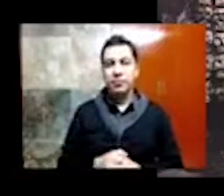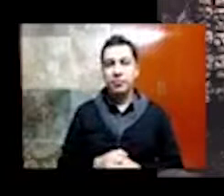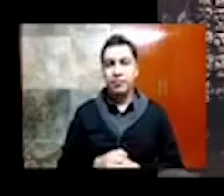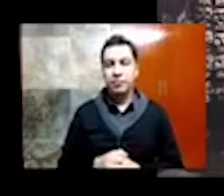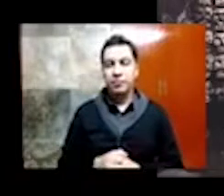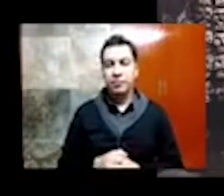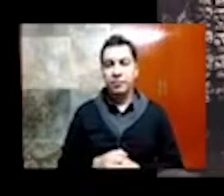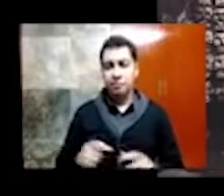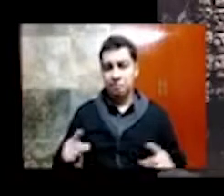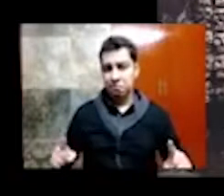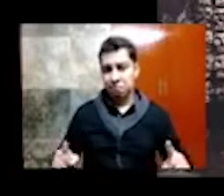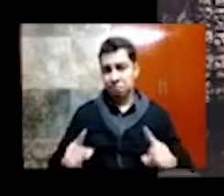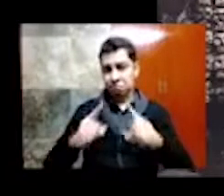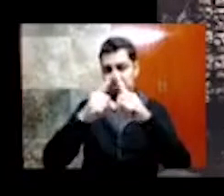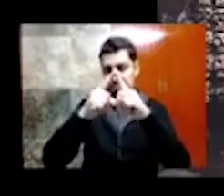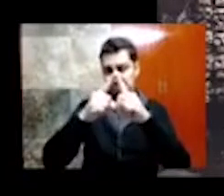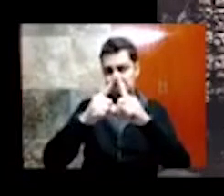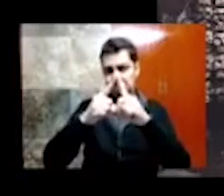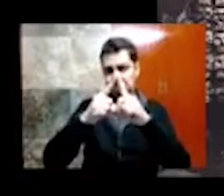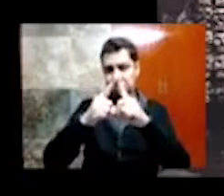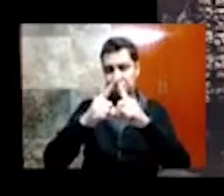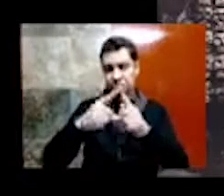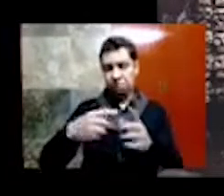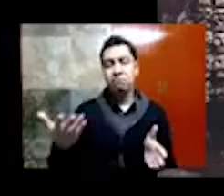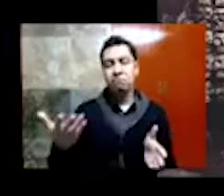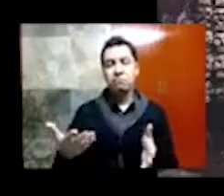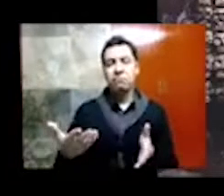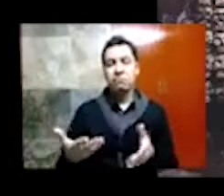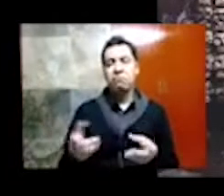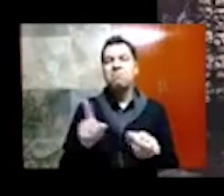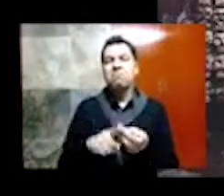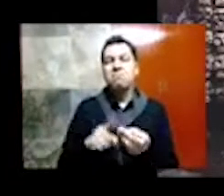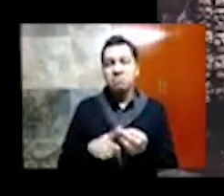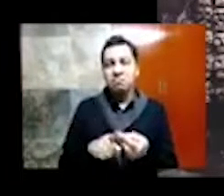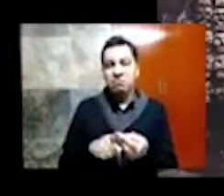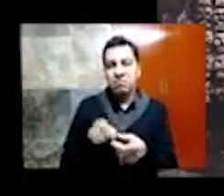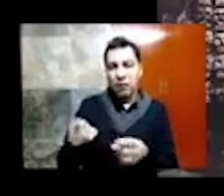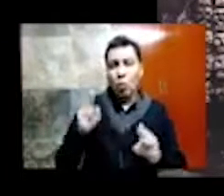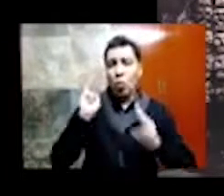Seminario y Guatemala, si mal no recuerdo, donde estaba el